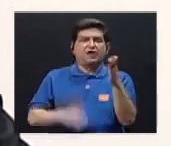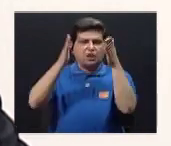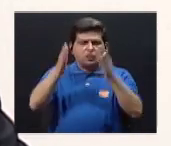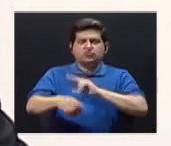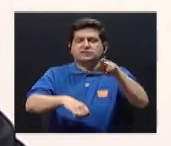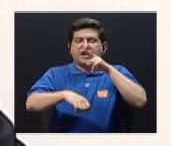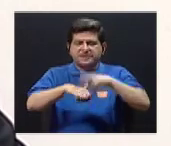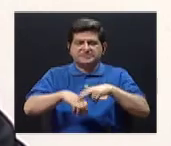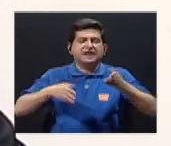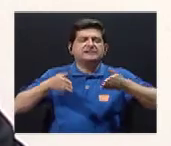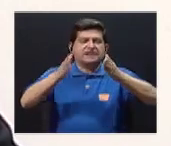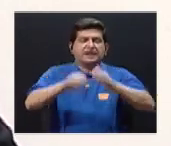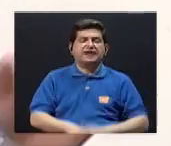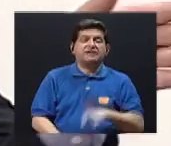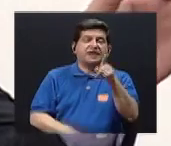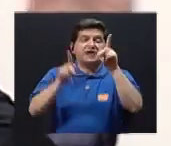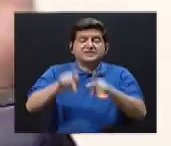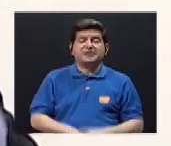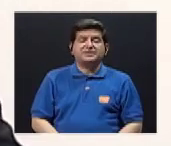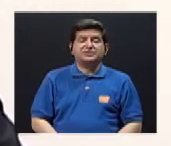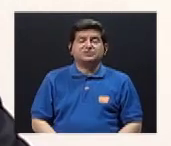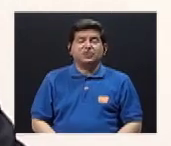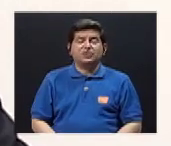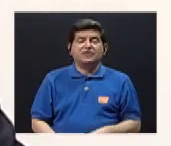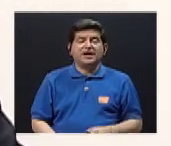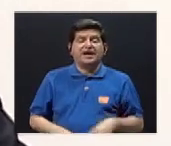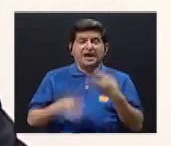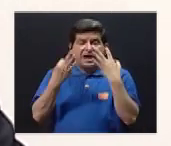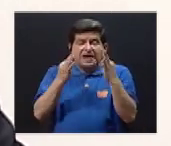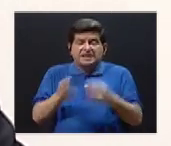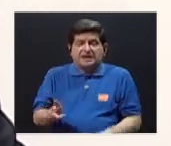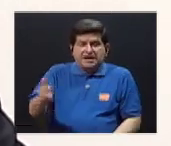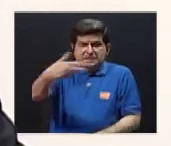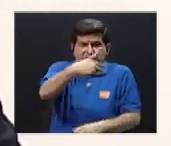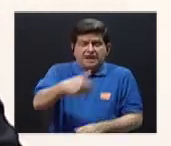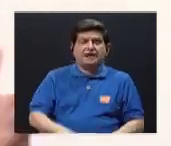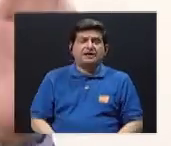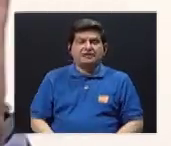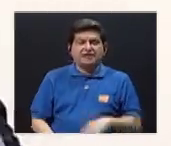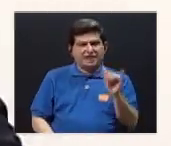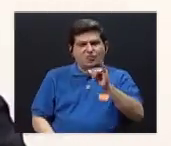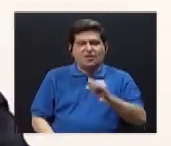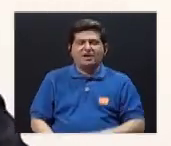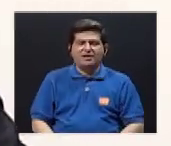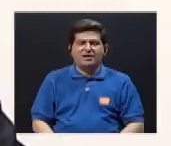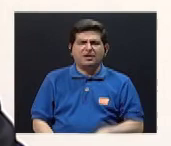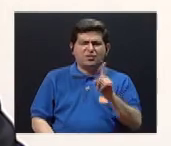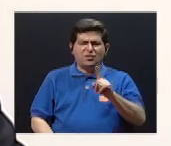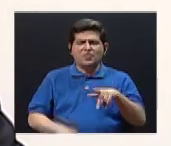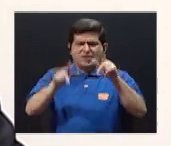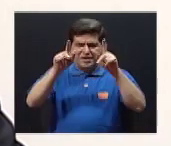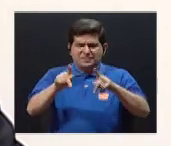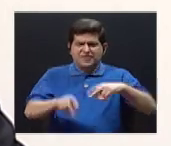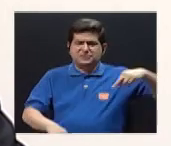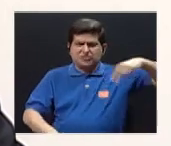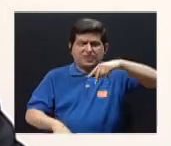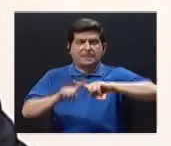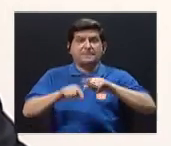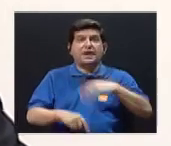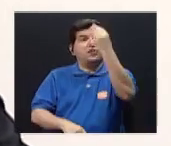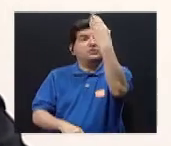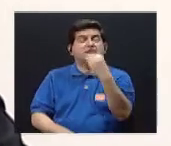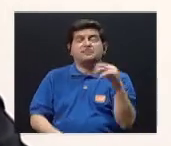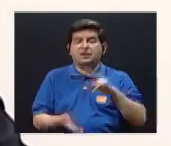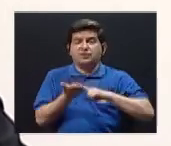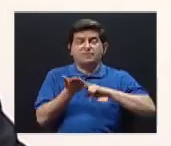es un tico promedio en carretera. Mira aquel que está dando vuelta en un tico promedio. Aquella que está cruzando la calle y el semáforo está en verde,